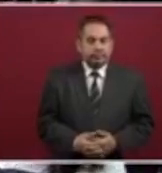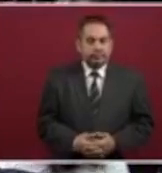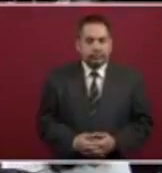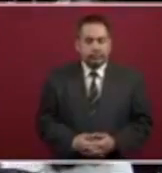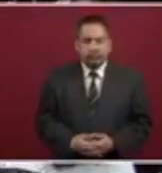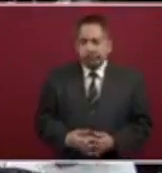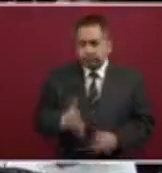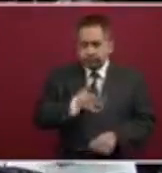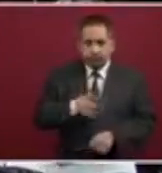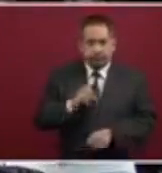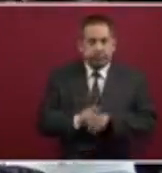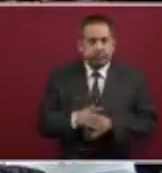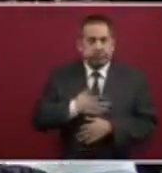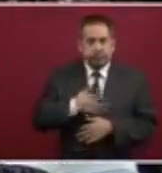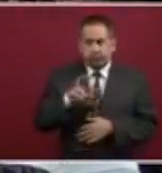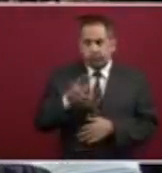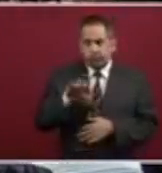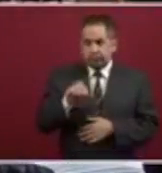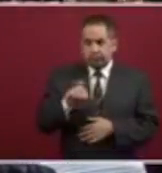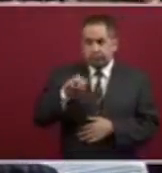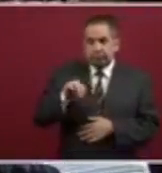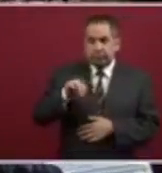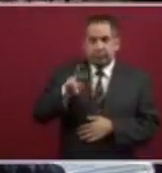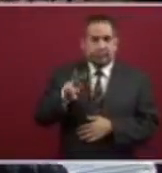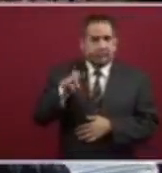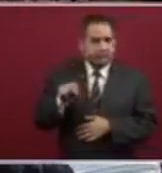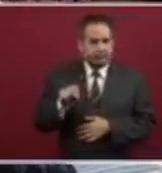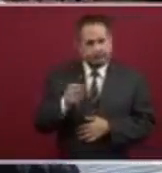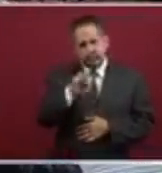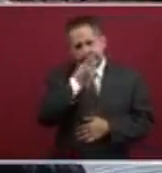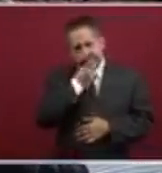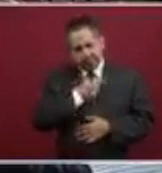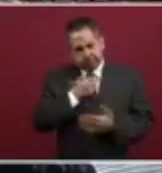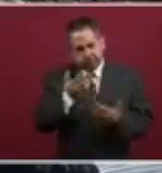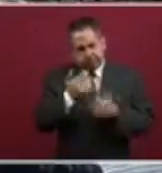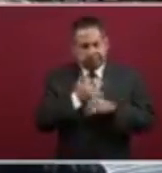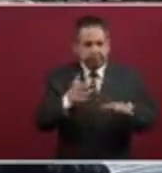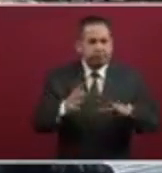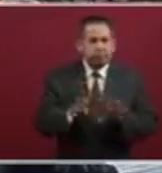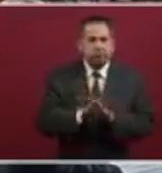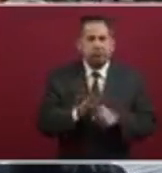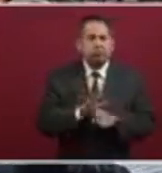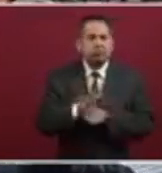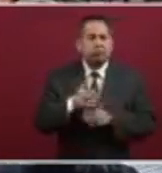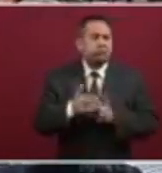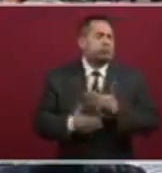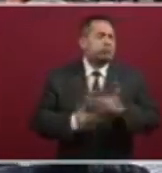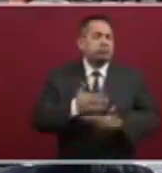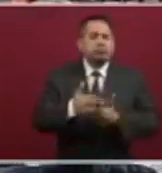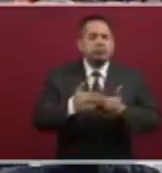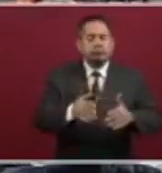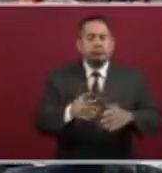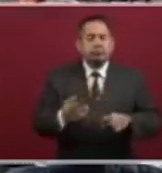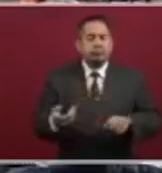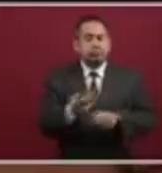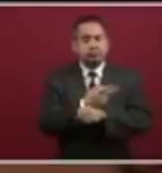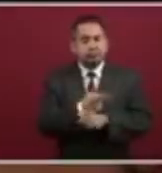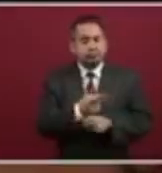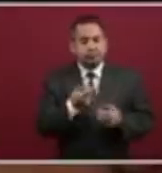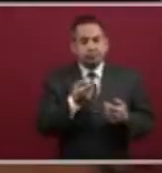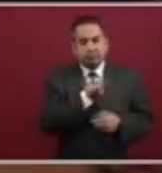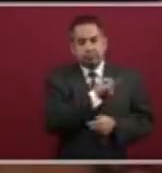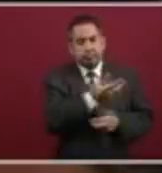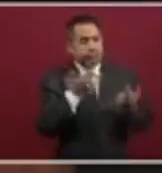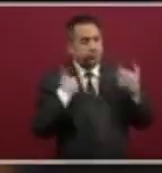Buenos días, Rocío Méndez, Noticias MBS. ¿Podrían informarnos en qué avances tienen de la negociación salarial con los